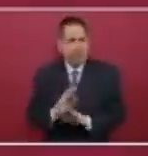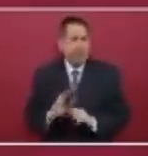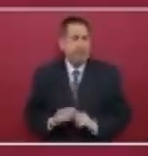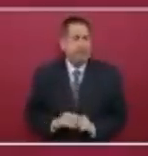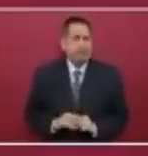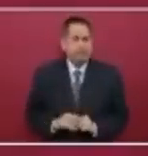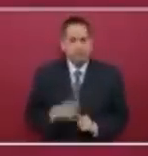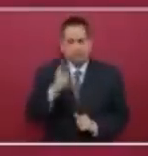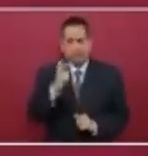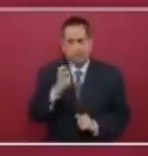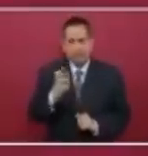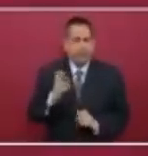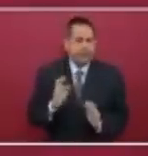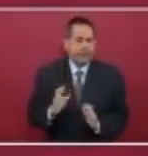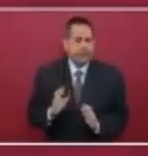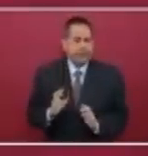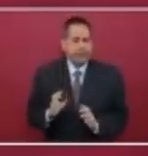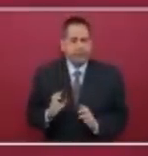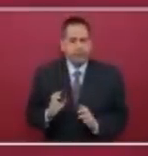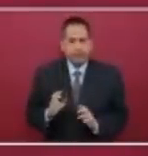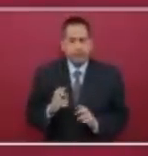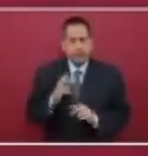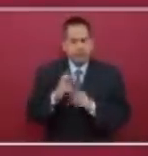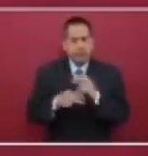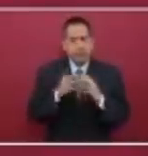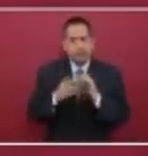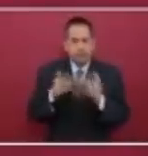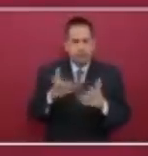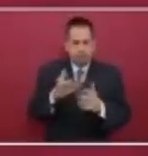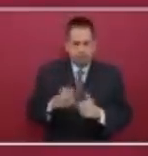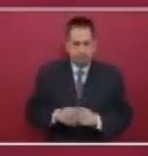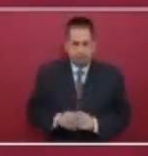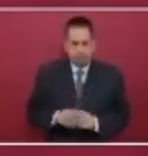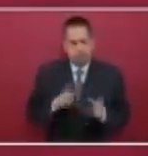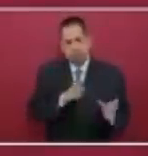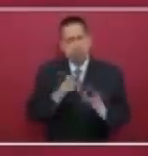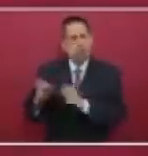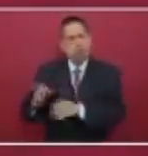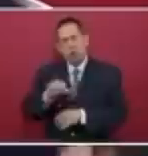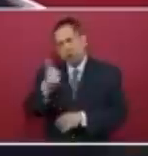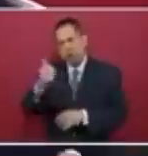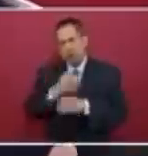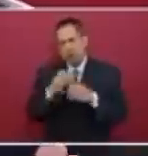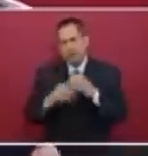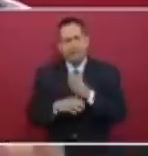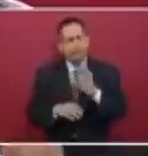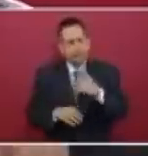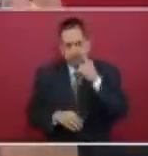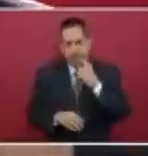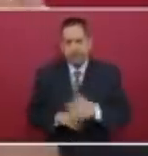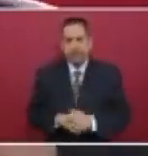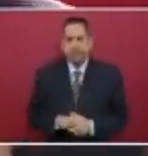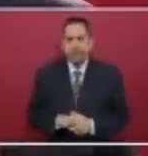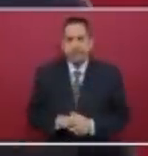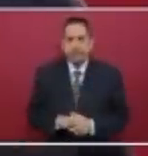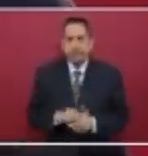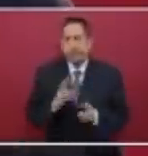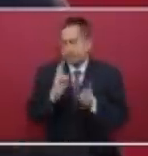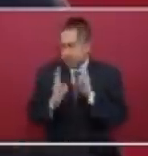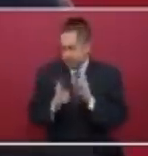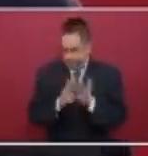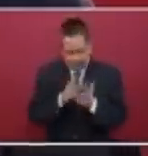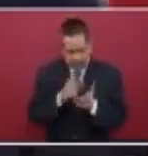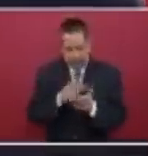eso es lo que se está haciendo los demás miren ya hemos hablado bastante